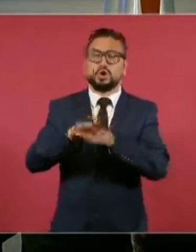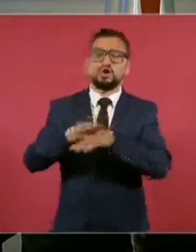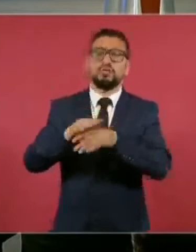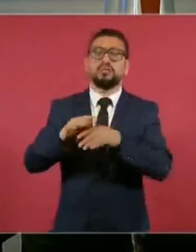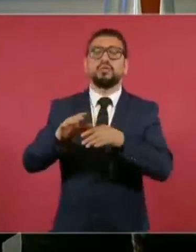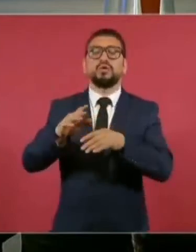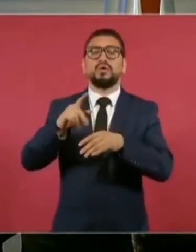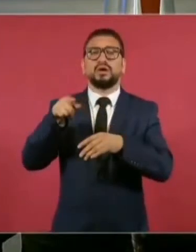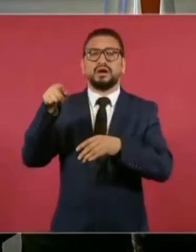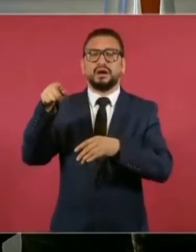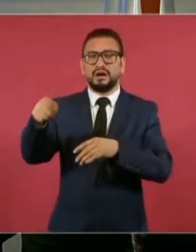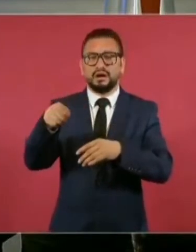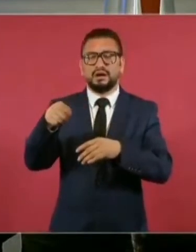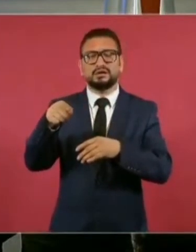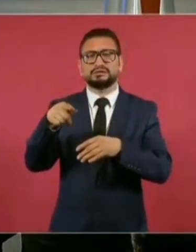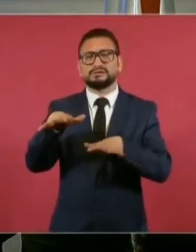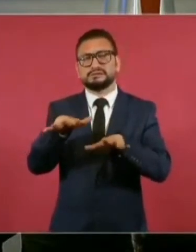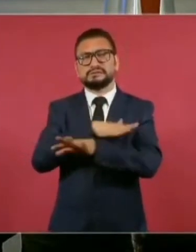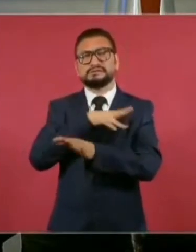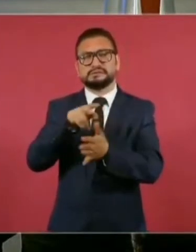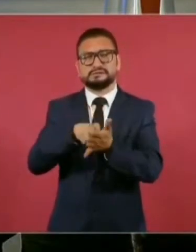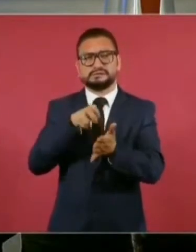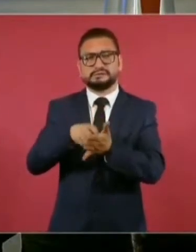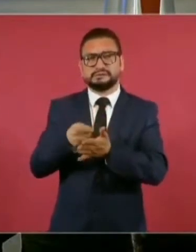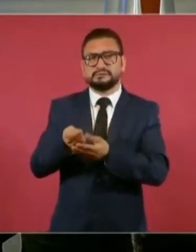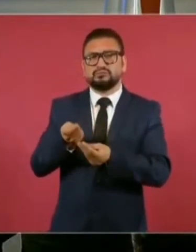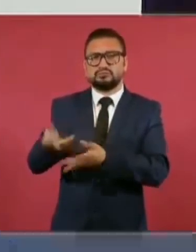cautelar, y esta